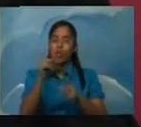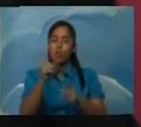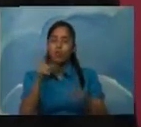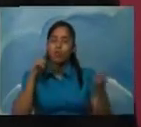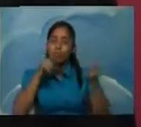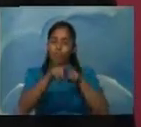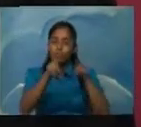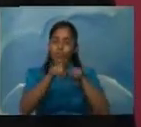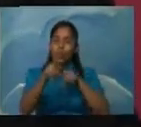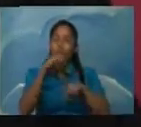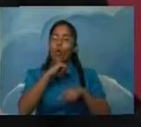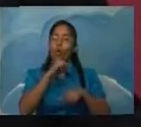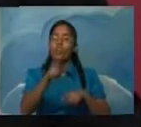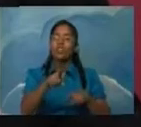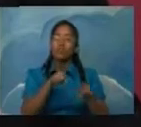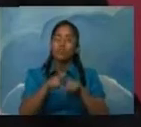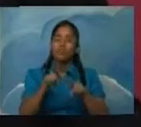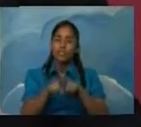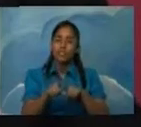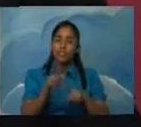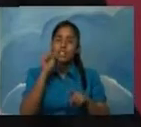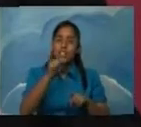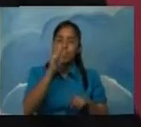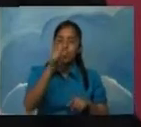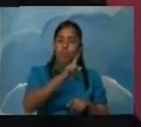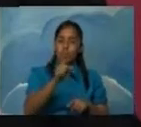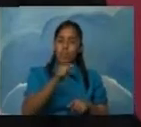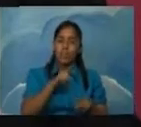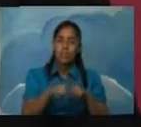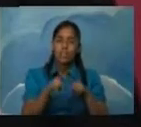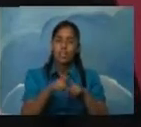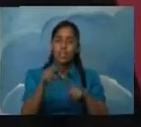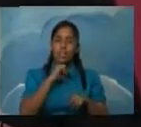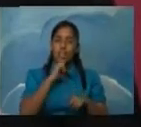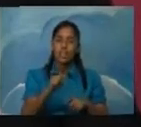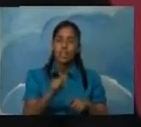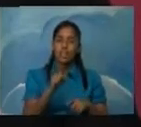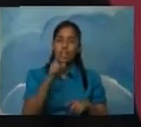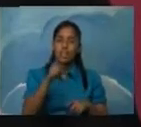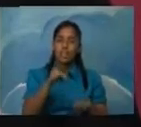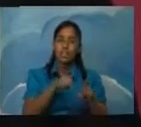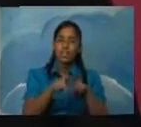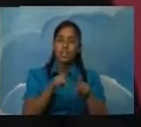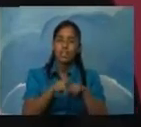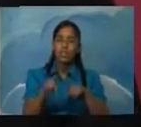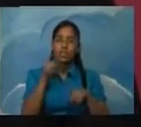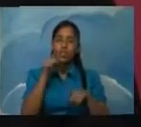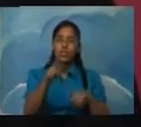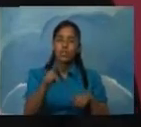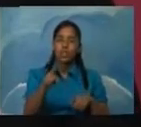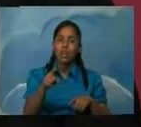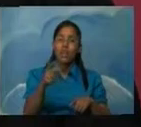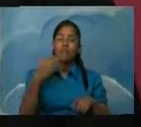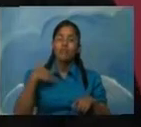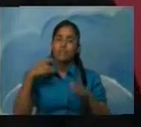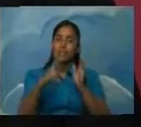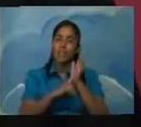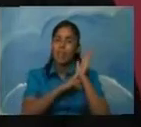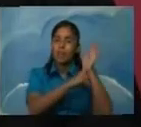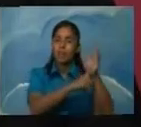¿O es usted cizaña? Si usted no es cizaña, usted es trigo. Y si usted es trigo, usted es la